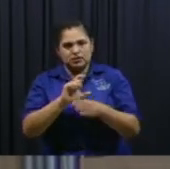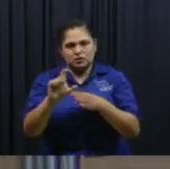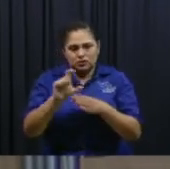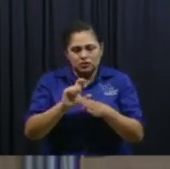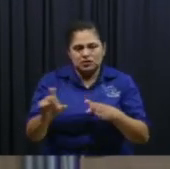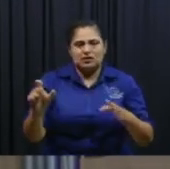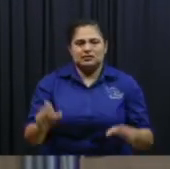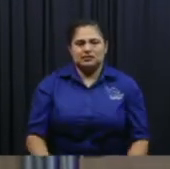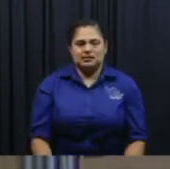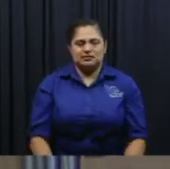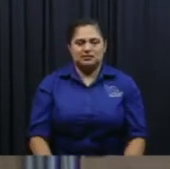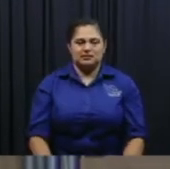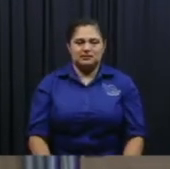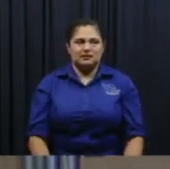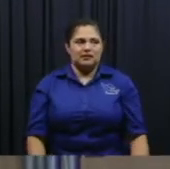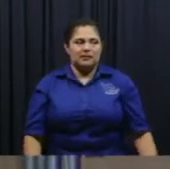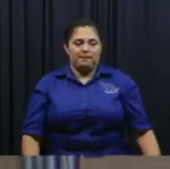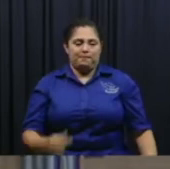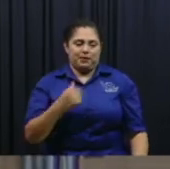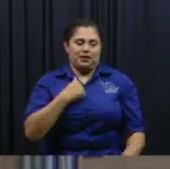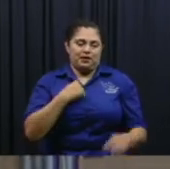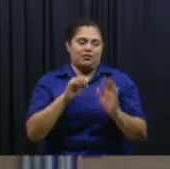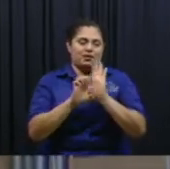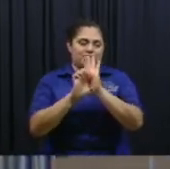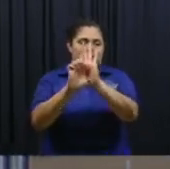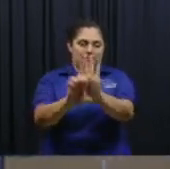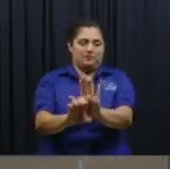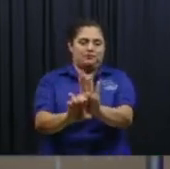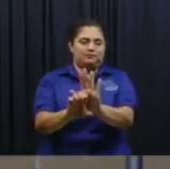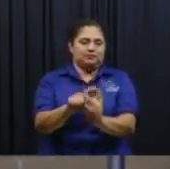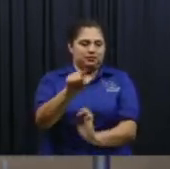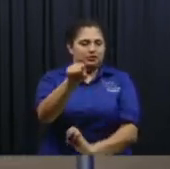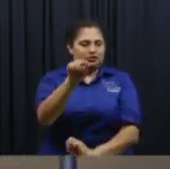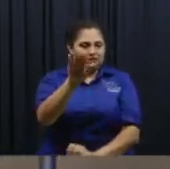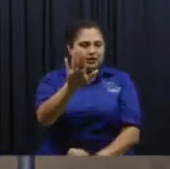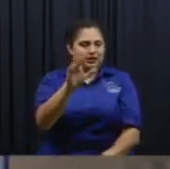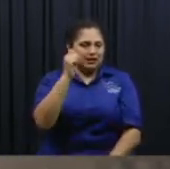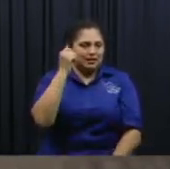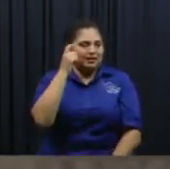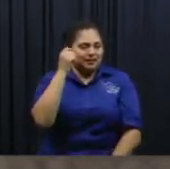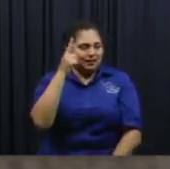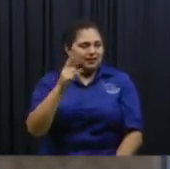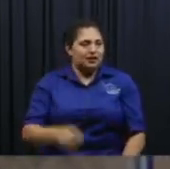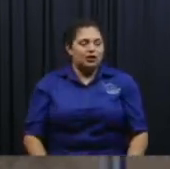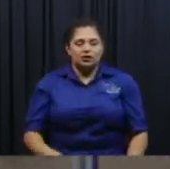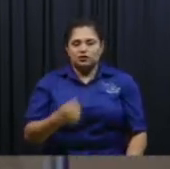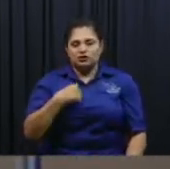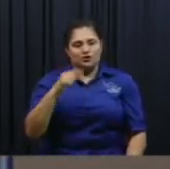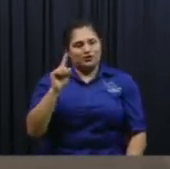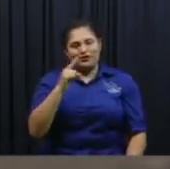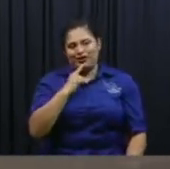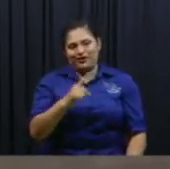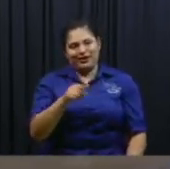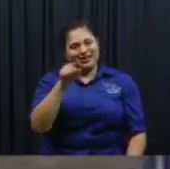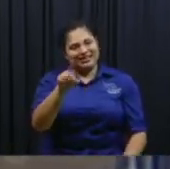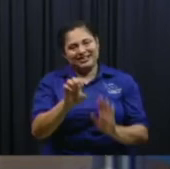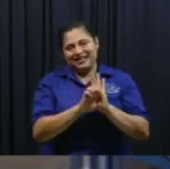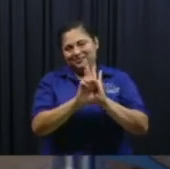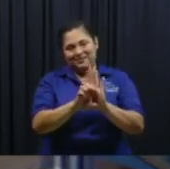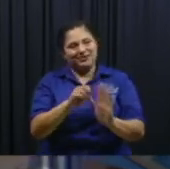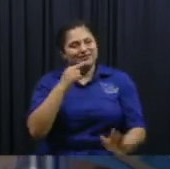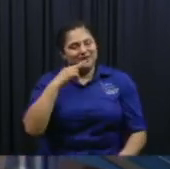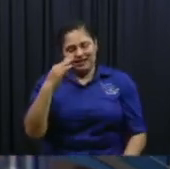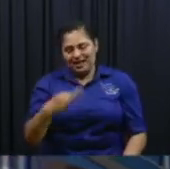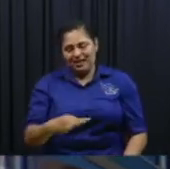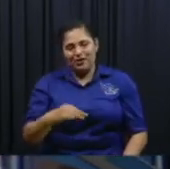macizos somos nosotros le va a poner un ejemplo lo va a poner un ejemplo yo no estoy diciendo que eso que ese ejemplo Que le va a poner sea